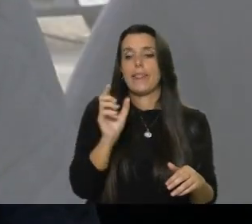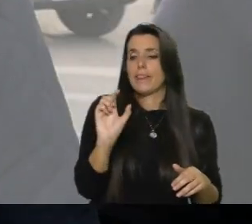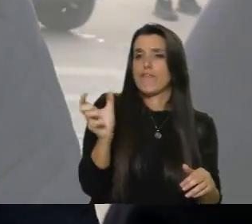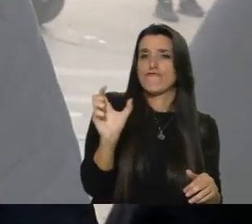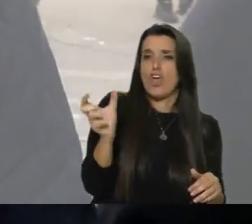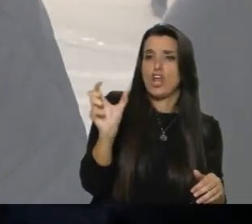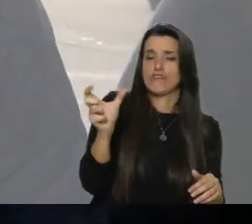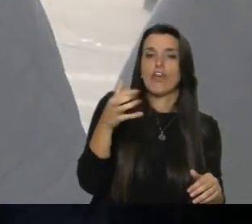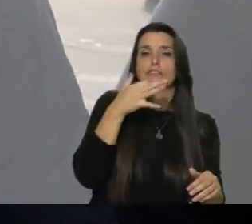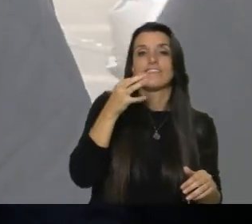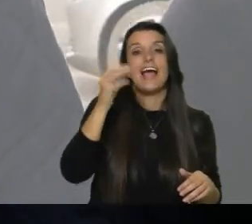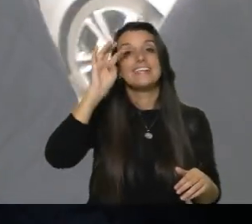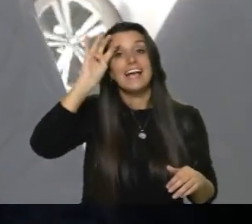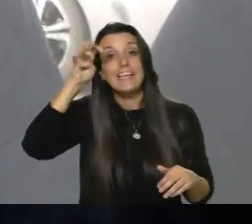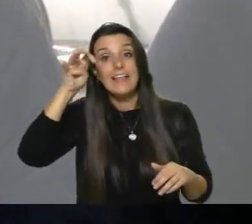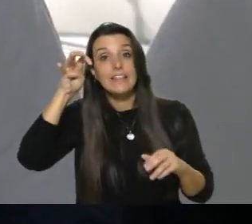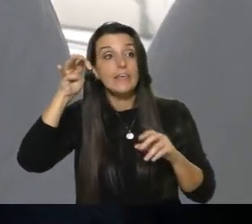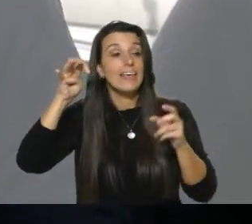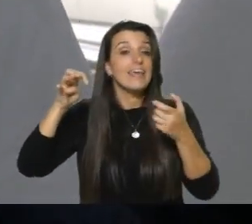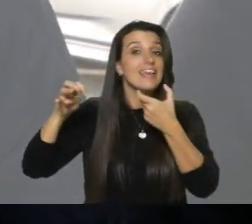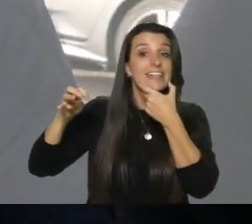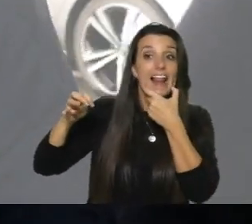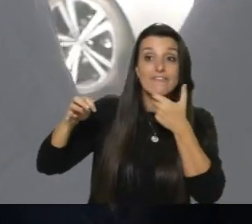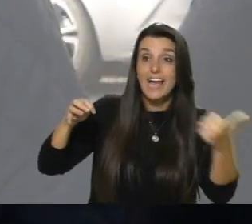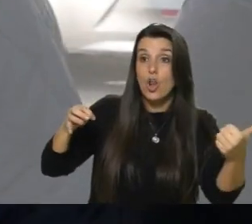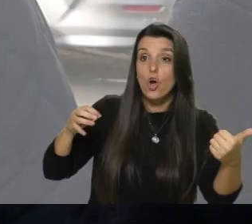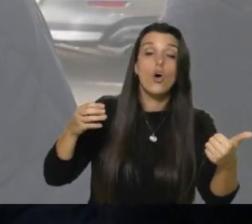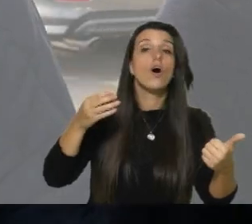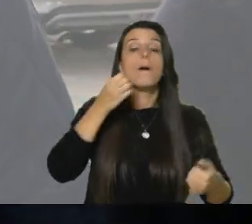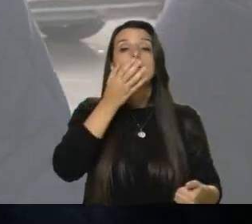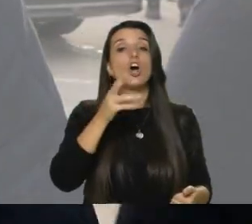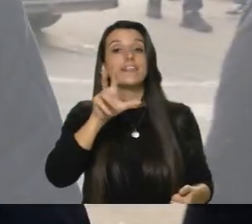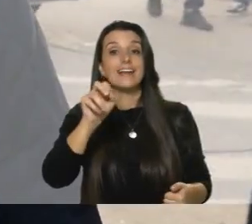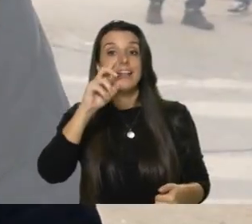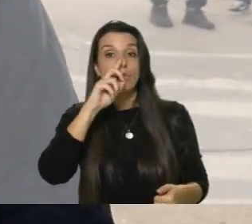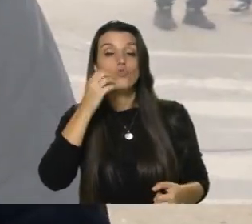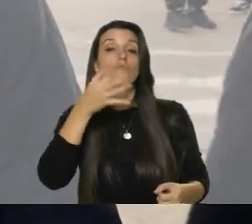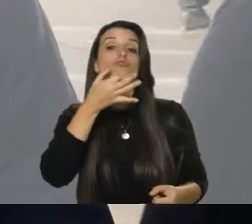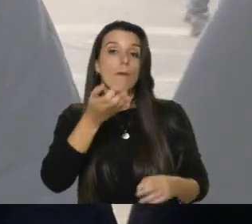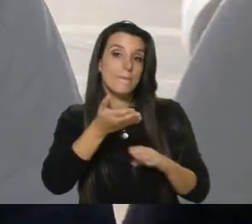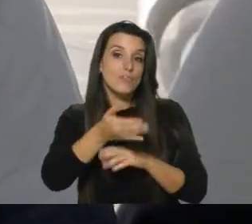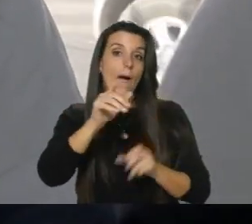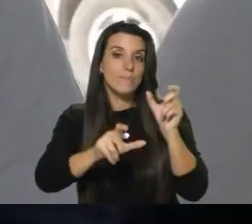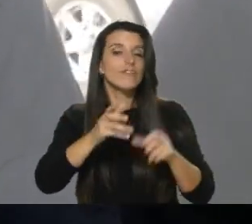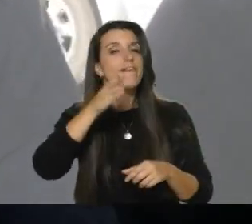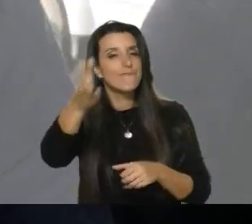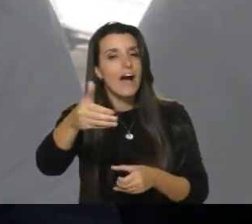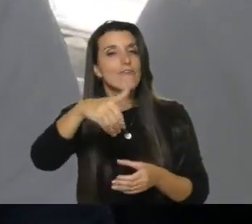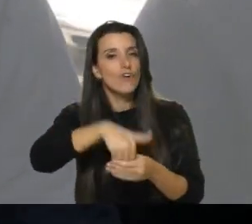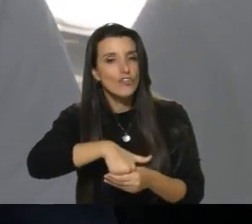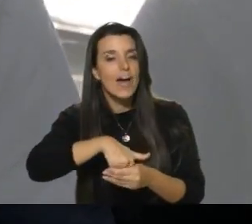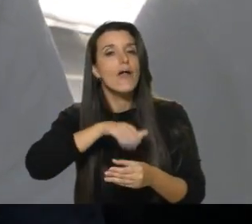a Sanguinetti y terminó ganando Talvi. La mejor encuesta es la del 30 de junio. Y por eso yo le pido a la gente que vaya a votar. Que